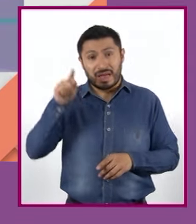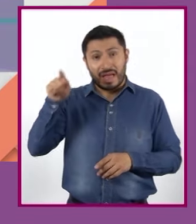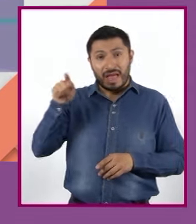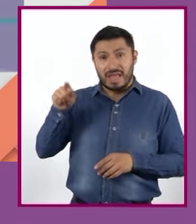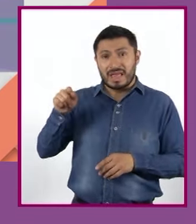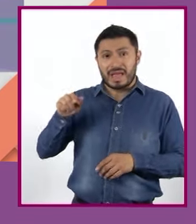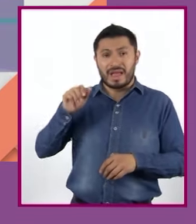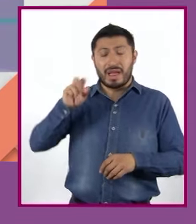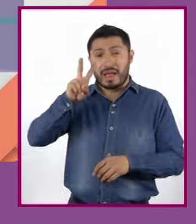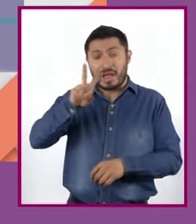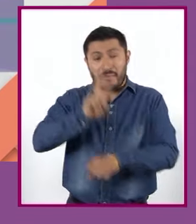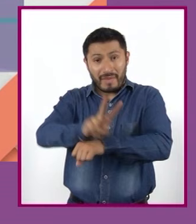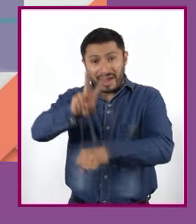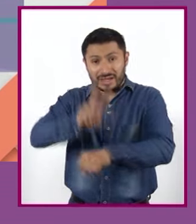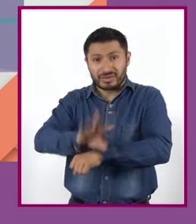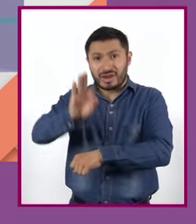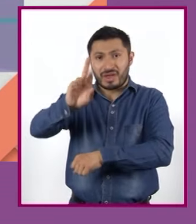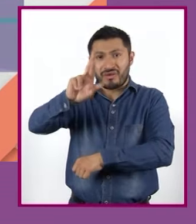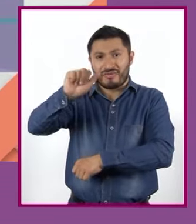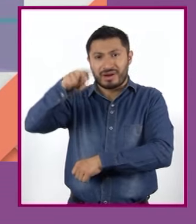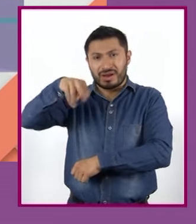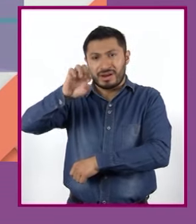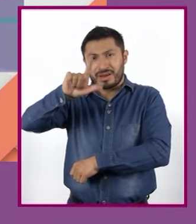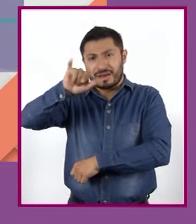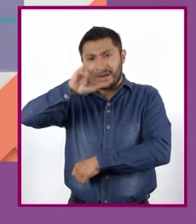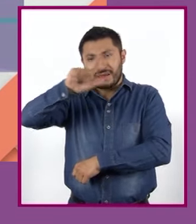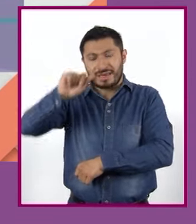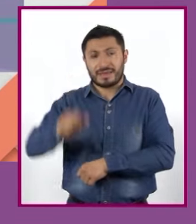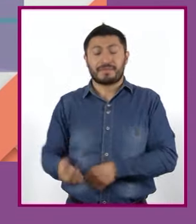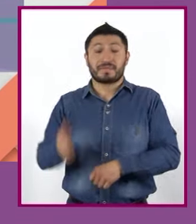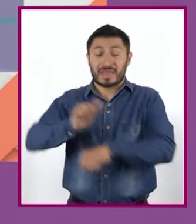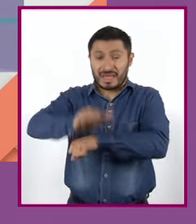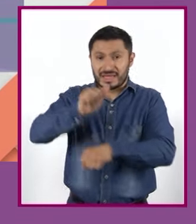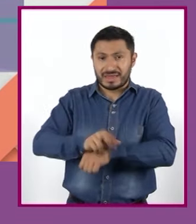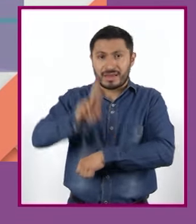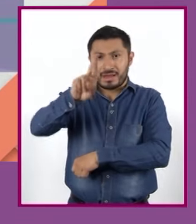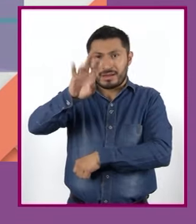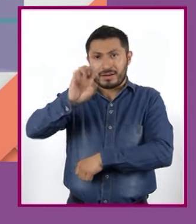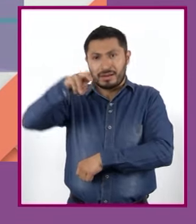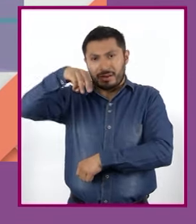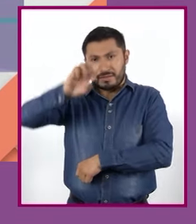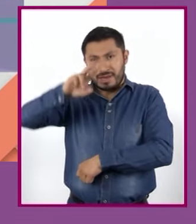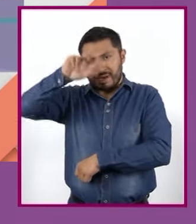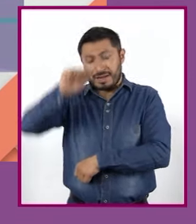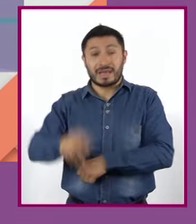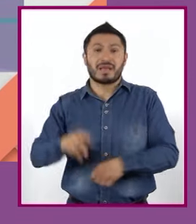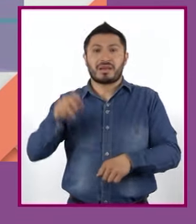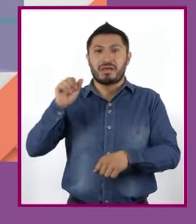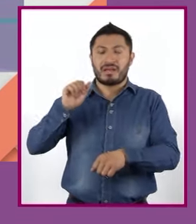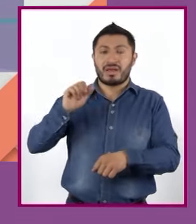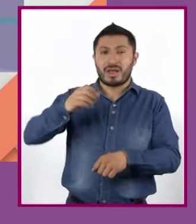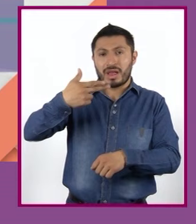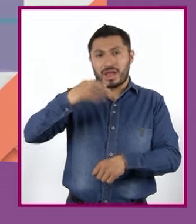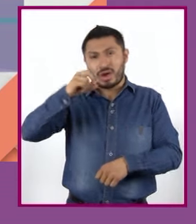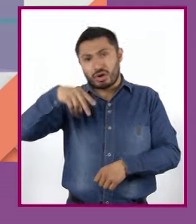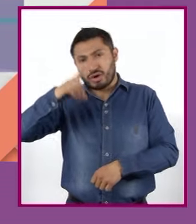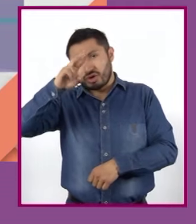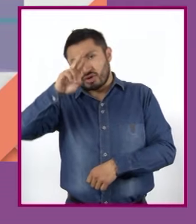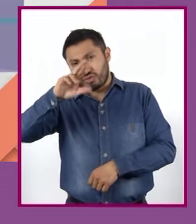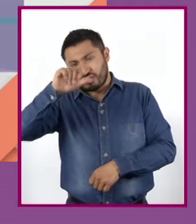franelilla, en Argentina remera y en países como Honduras y Chile le llaman